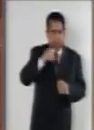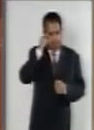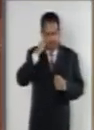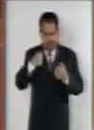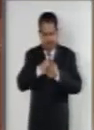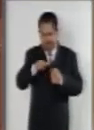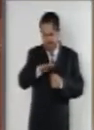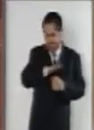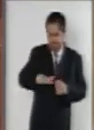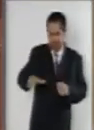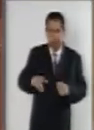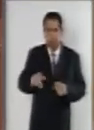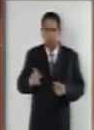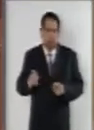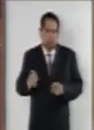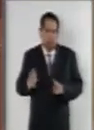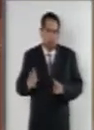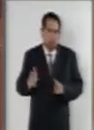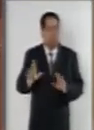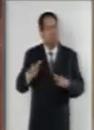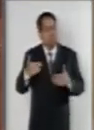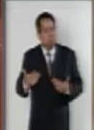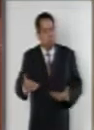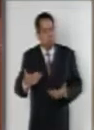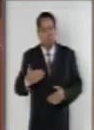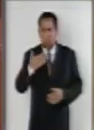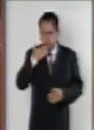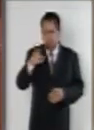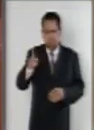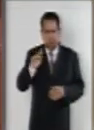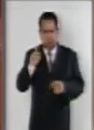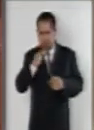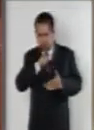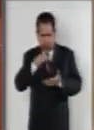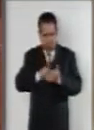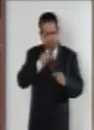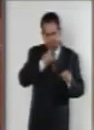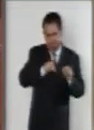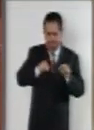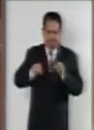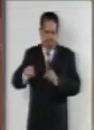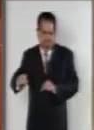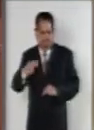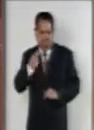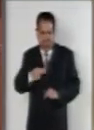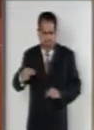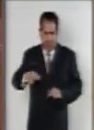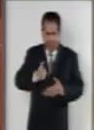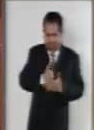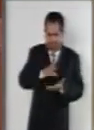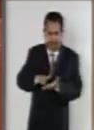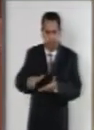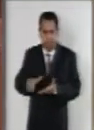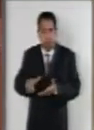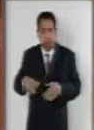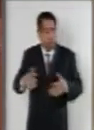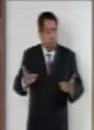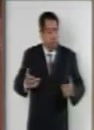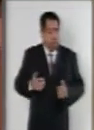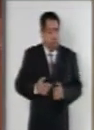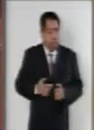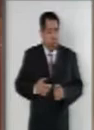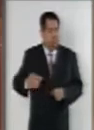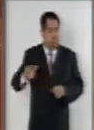Y dijimos, vaya, ya le puso hasta domicilio y va a arrancar el trabajo. Y resulta que se